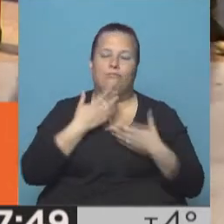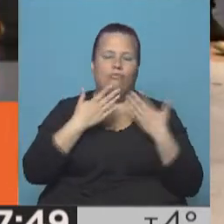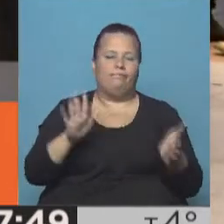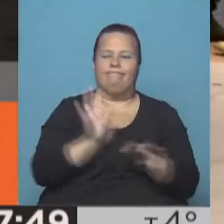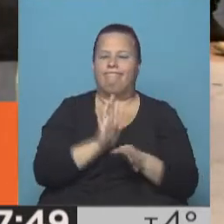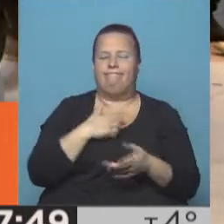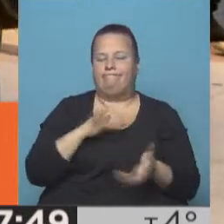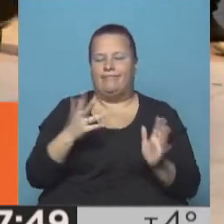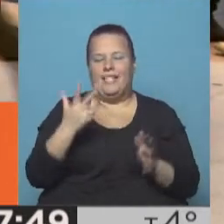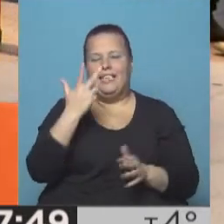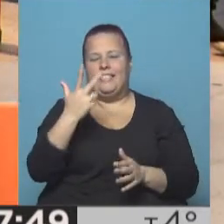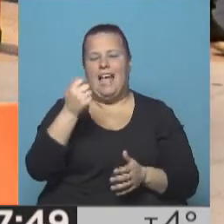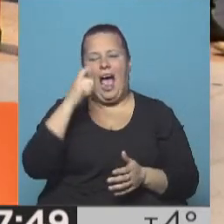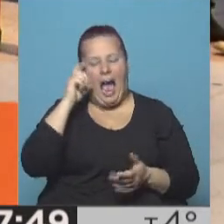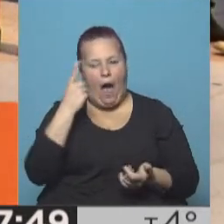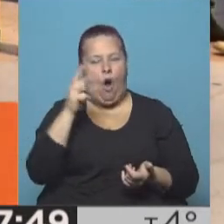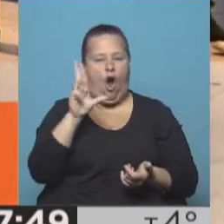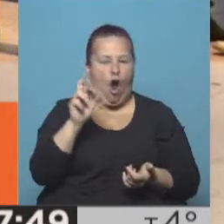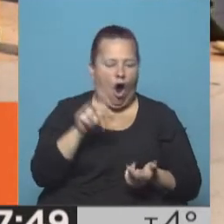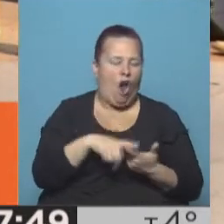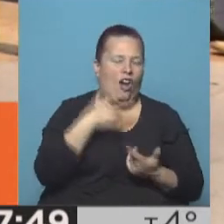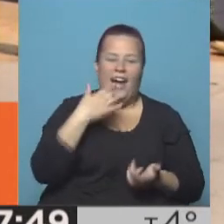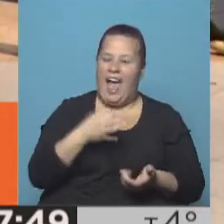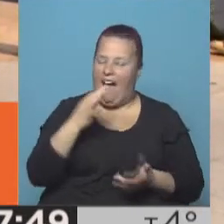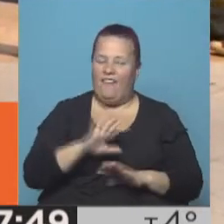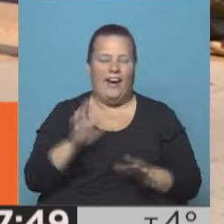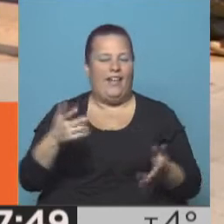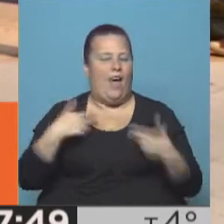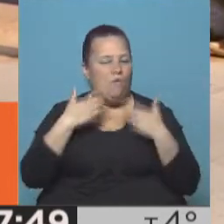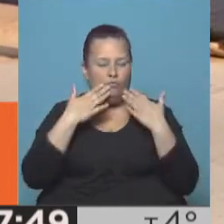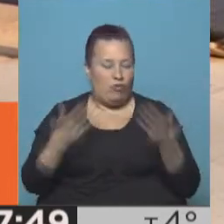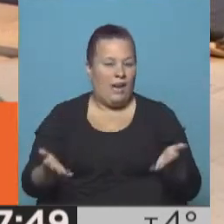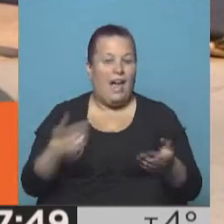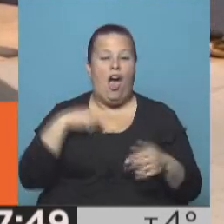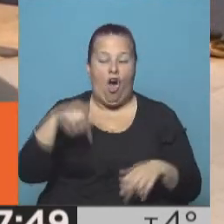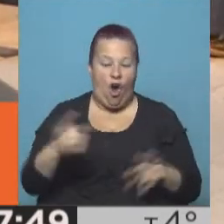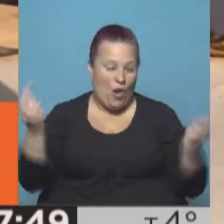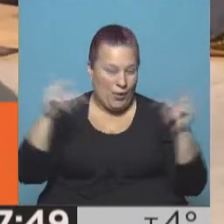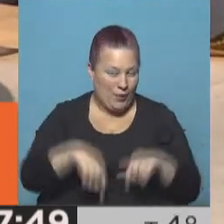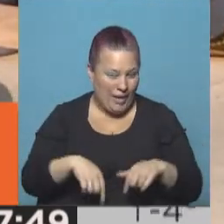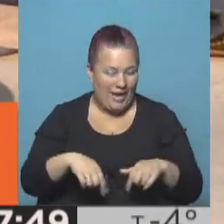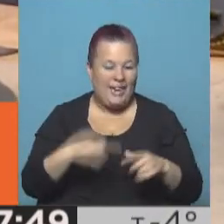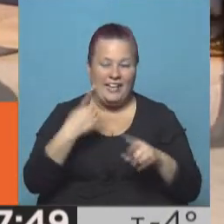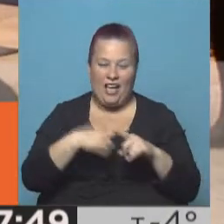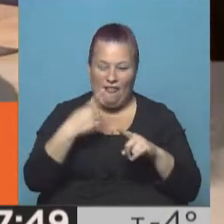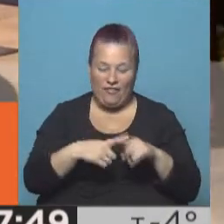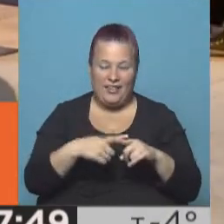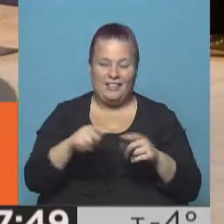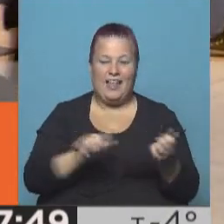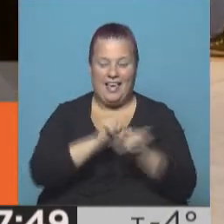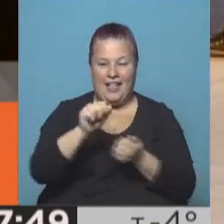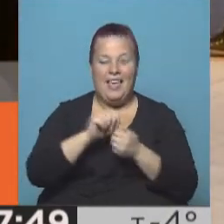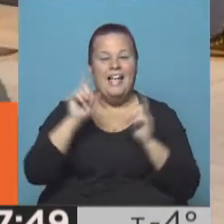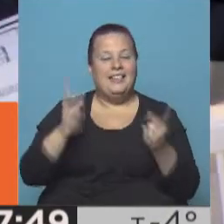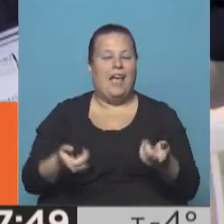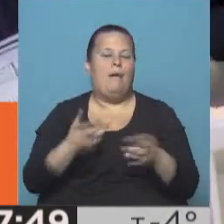como 3 ACE, 1 de oro, y la verdad que estoy muy, muy agradecido. Y estar hoy en este acontecimiento, porque